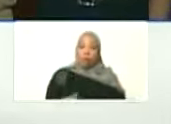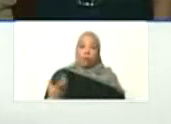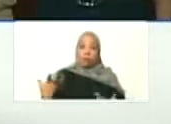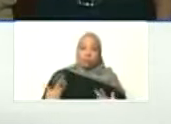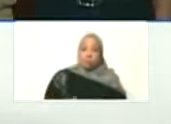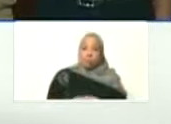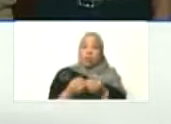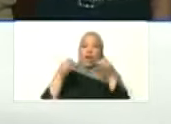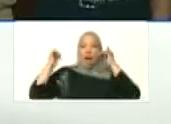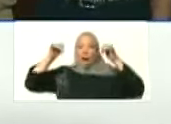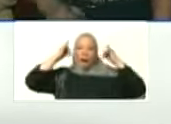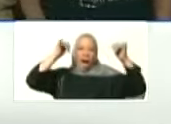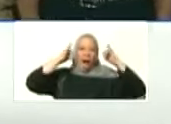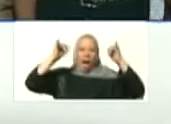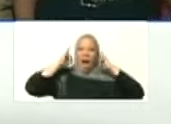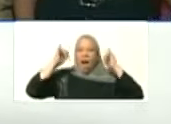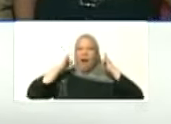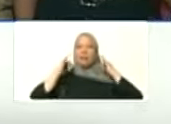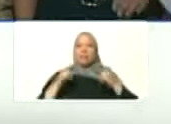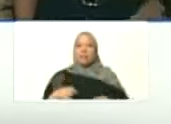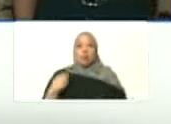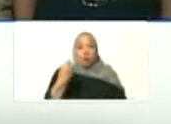venir.